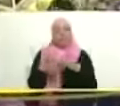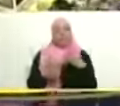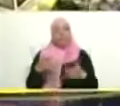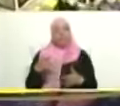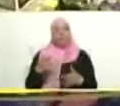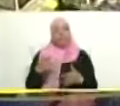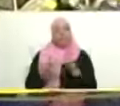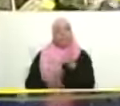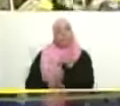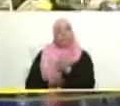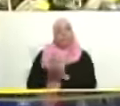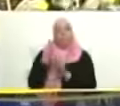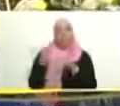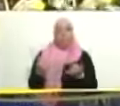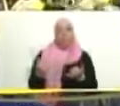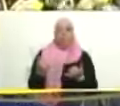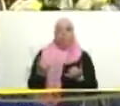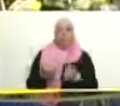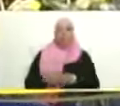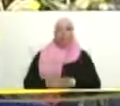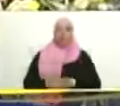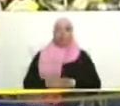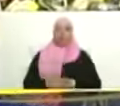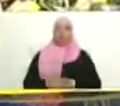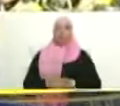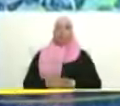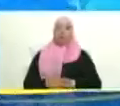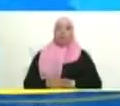de superación,